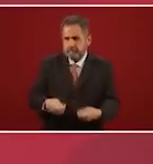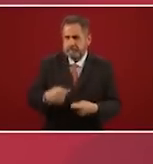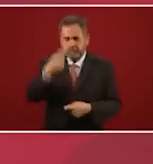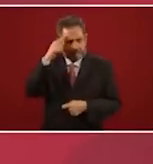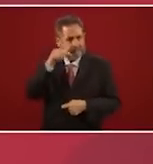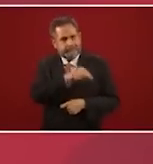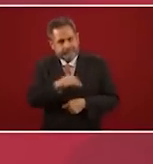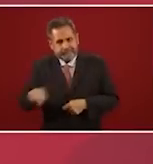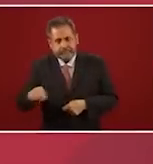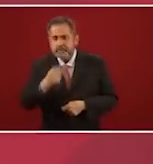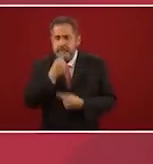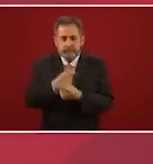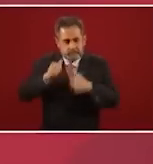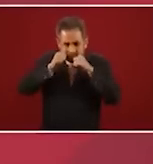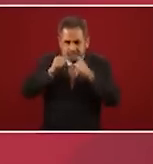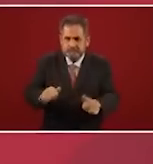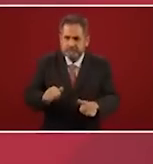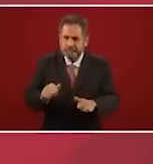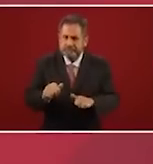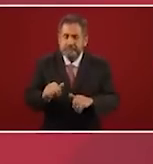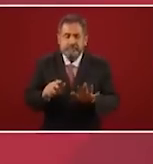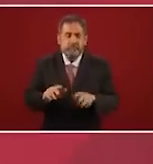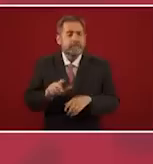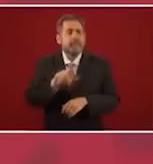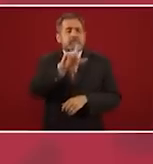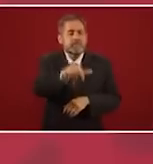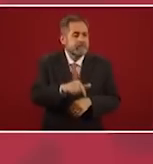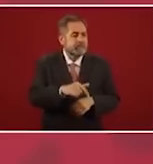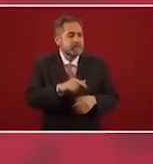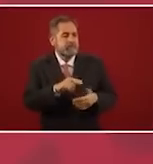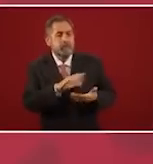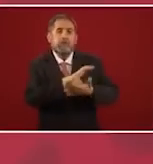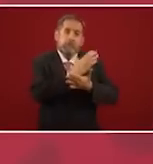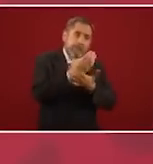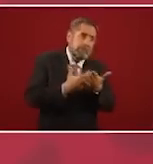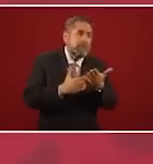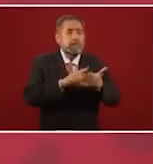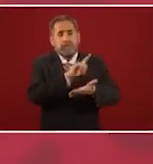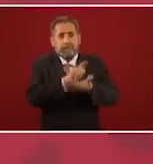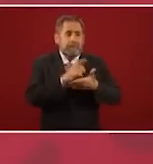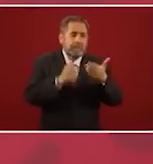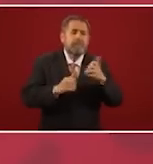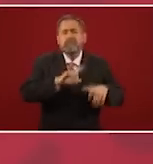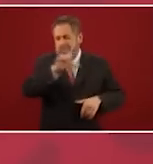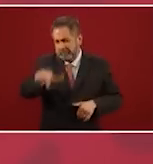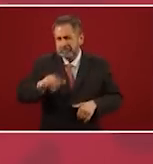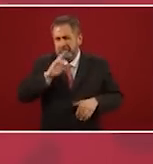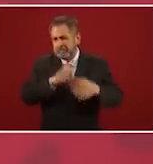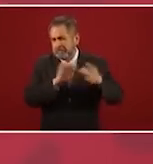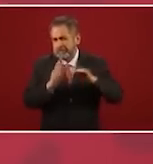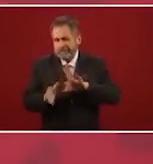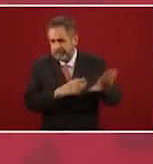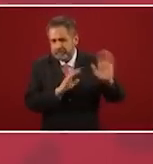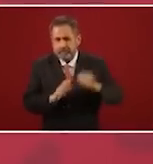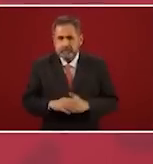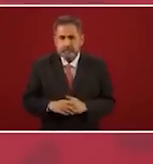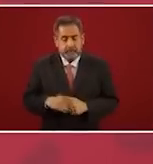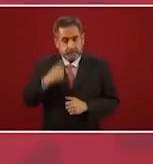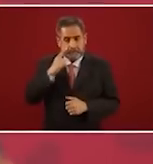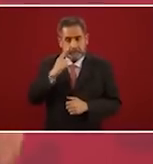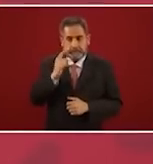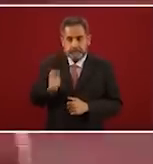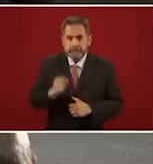niños tengan la atención. Ya lo demás lo vamos a resolver. O sea,